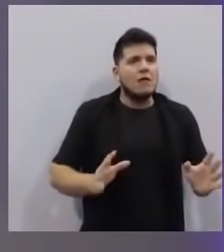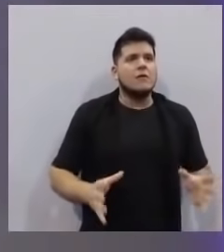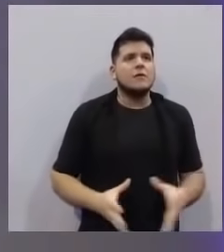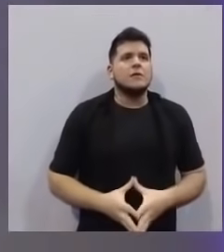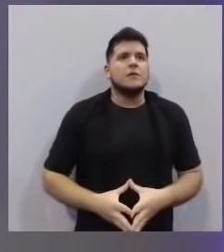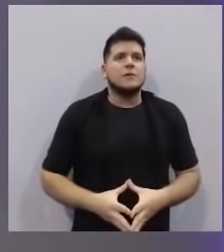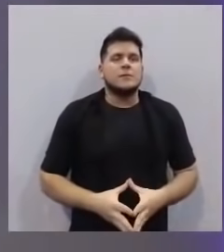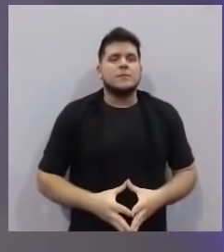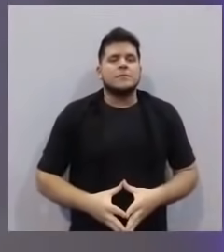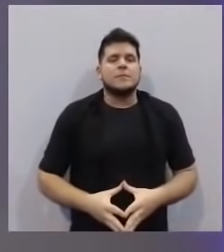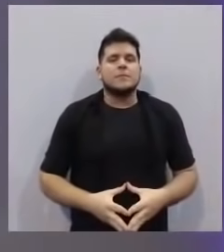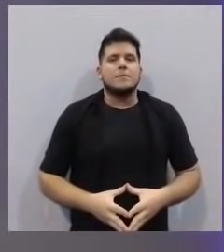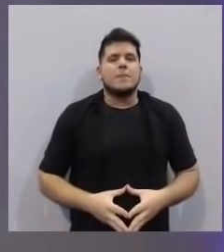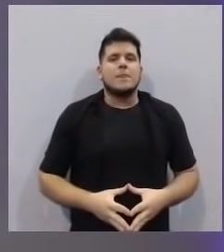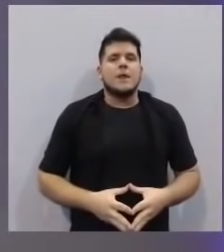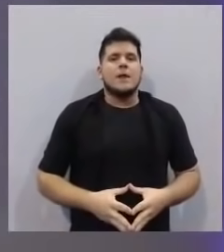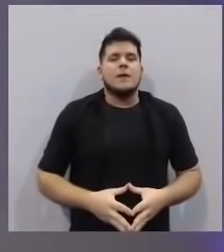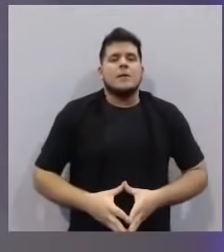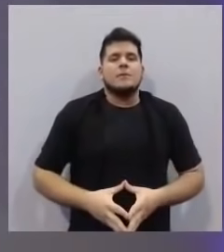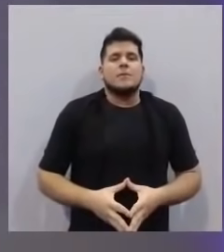tú siempre estás conmigo